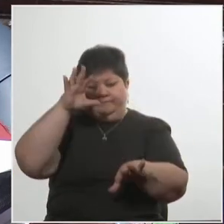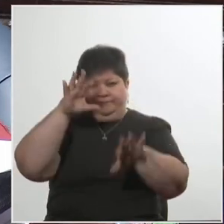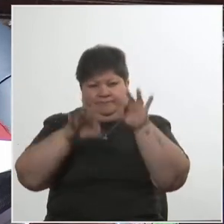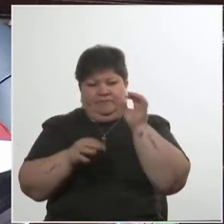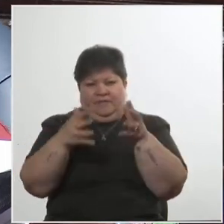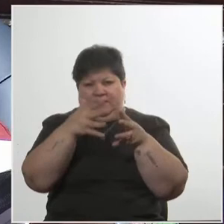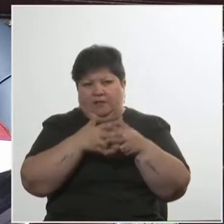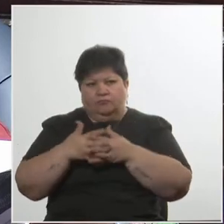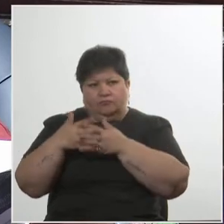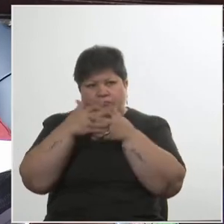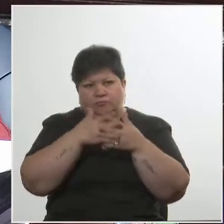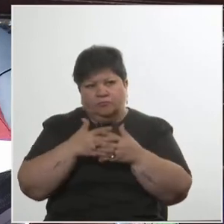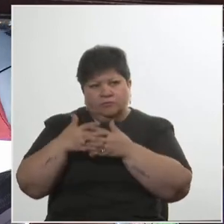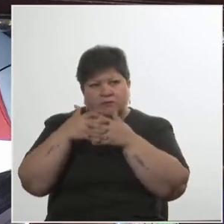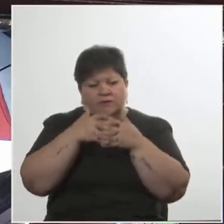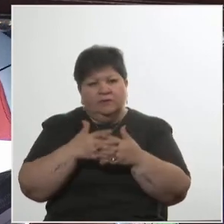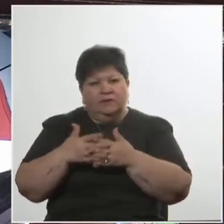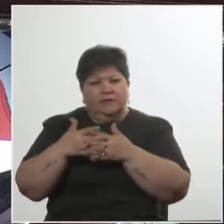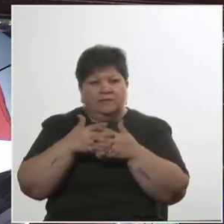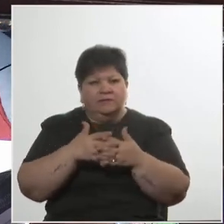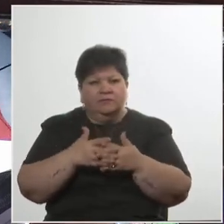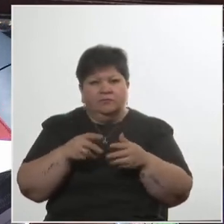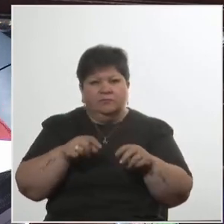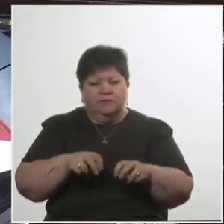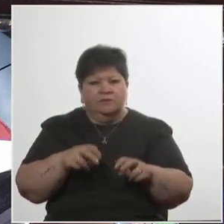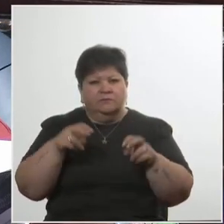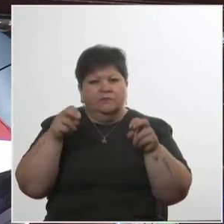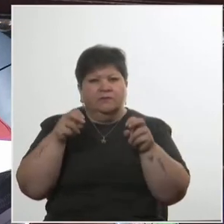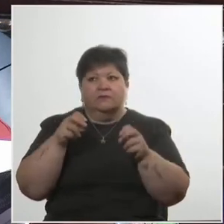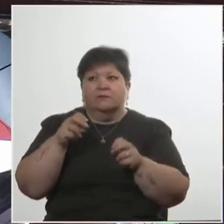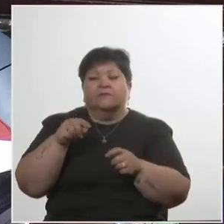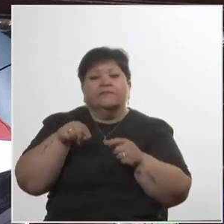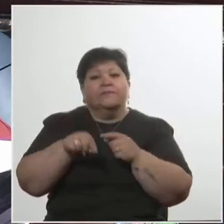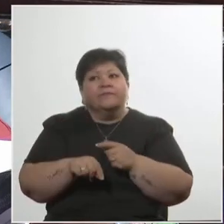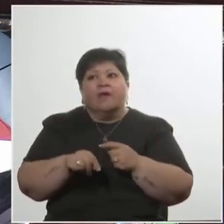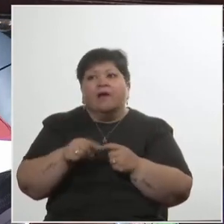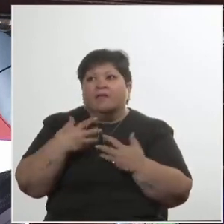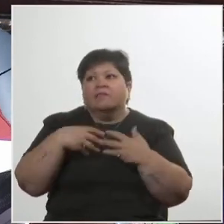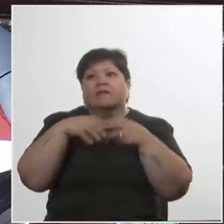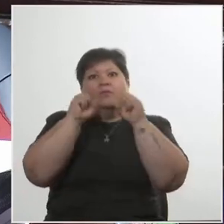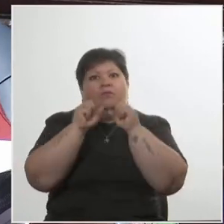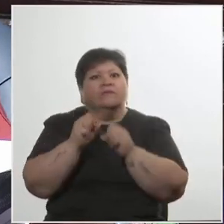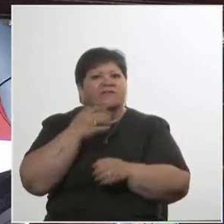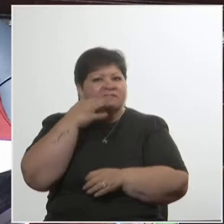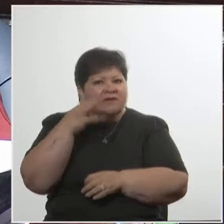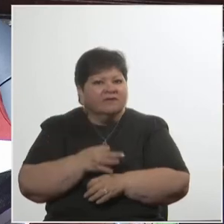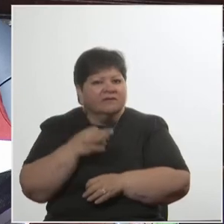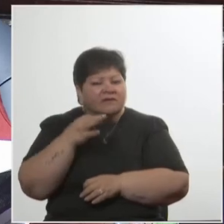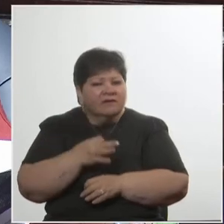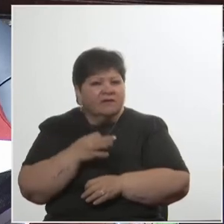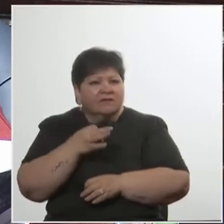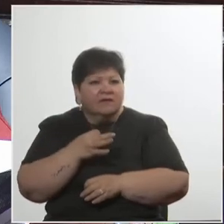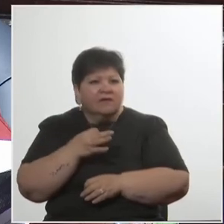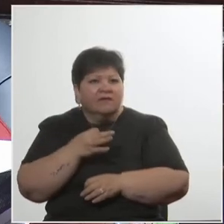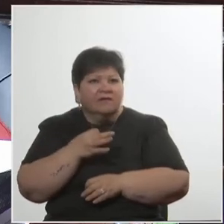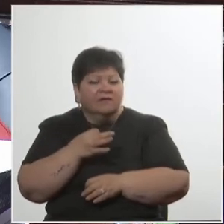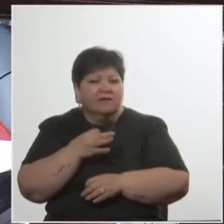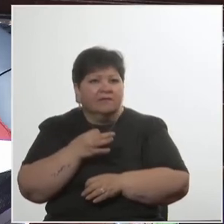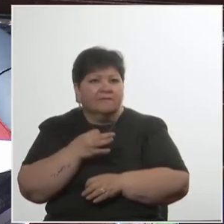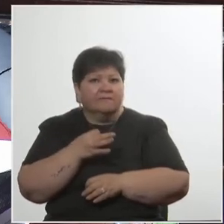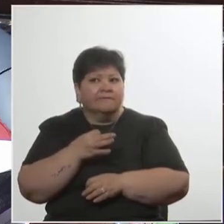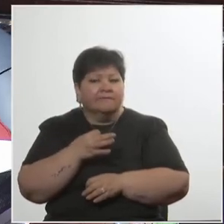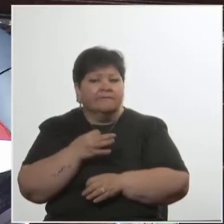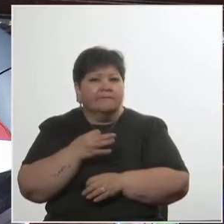Estados Unidos que hace poco tiempo descubrieron que efectivamente no solo porque en su momento